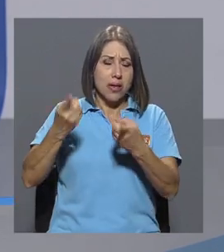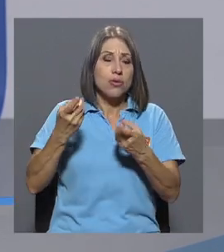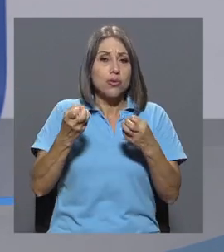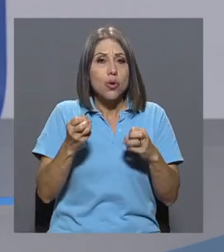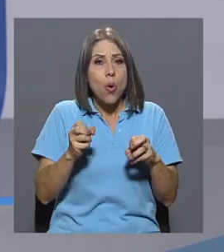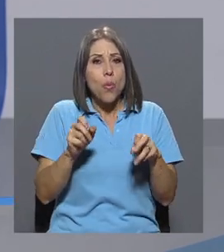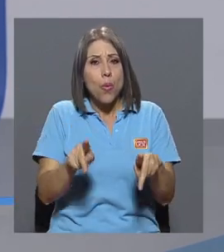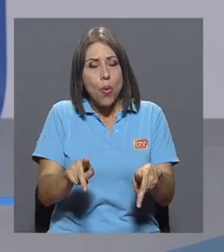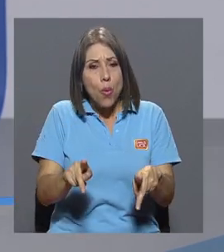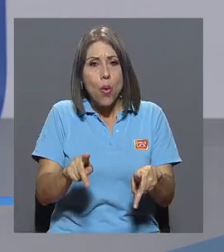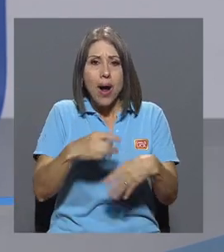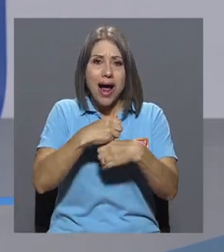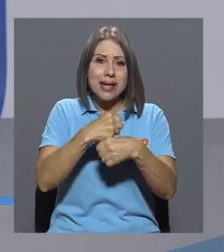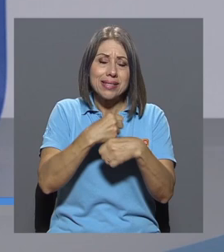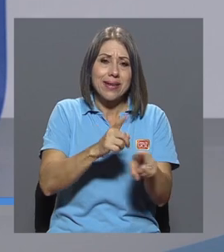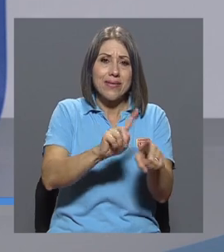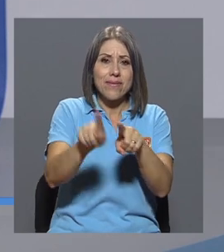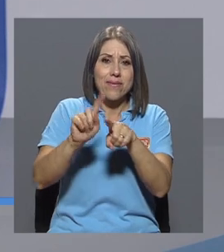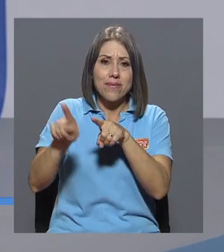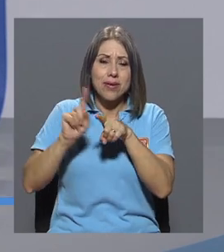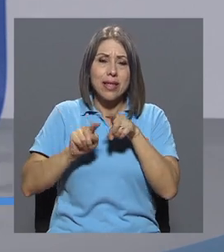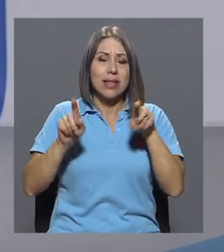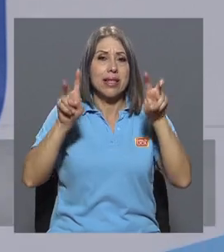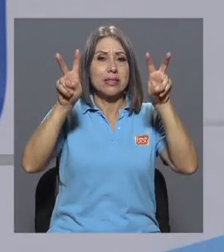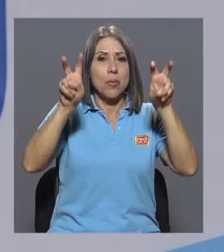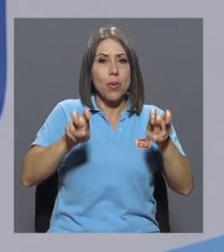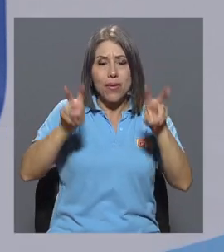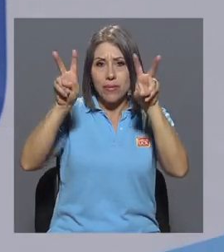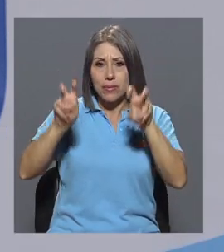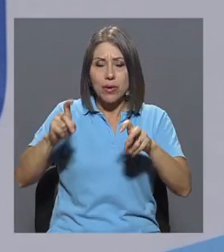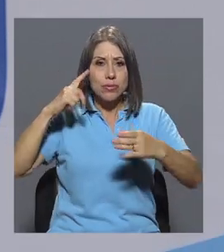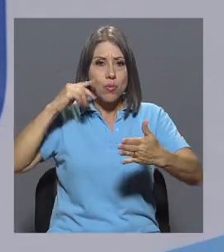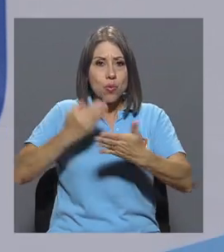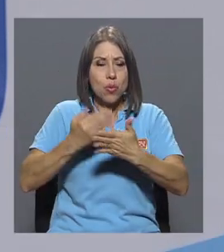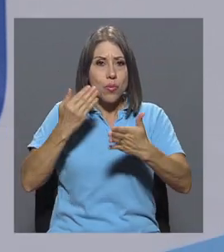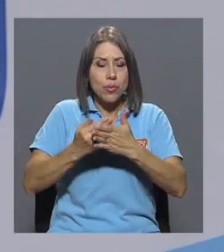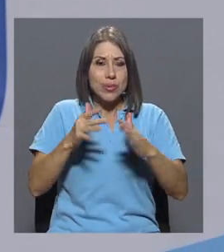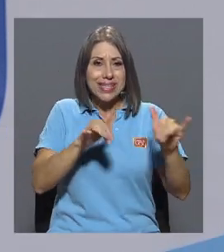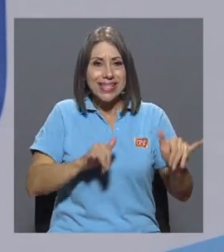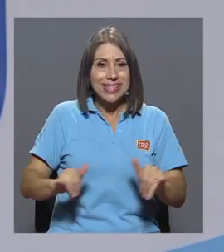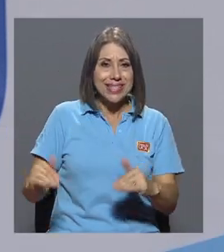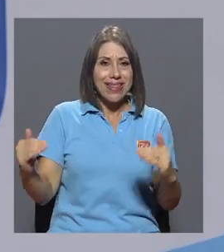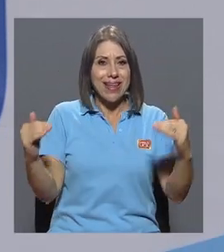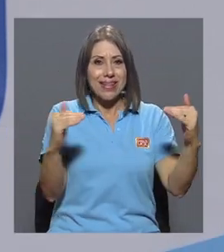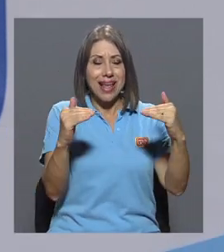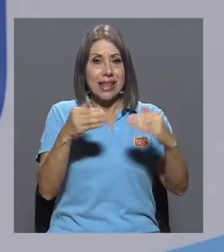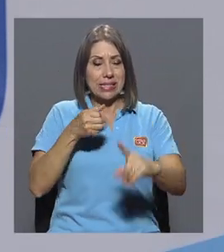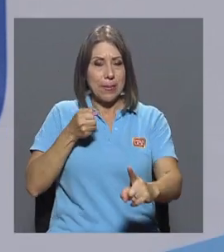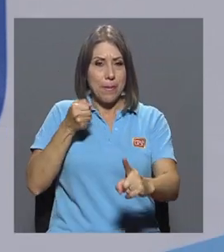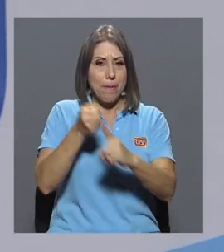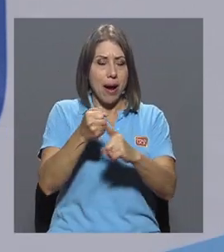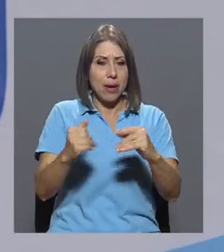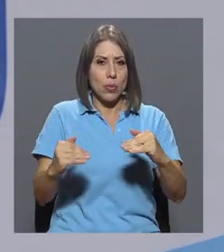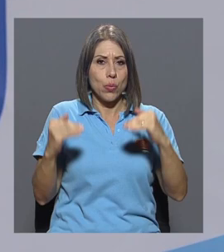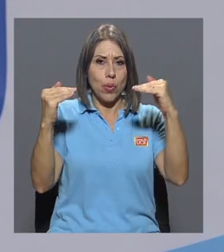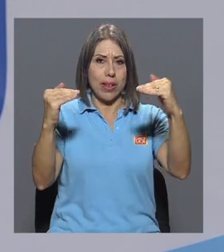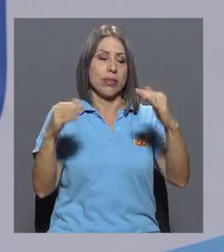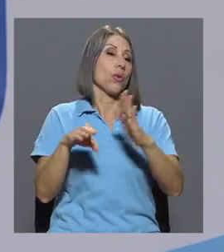realizar diferentes pruebas estandarizadas de alto impacto por ejemplo